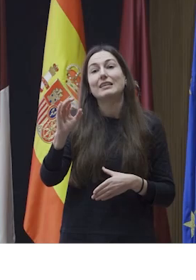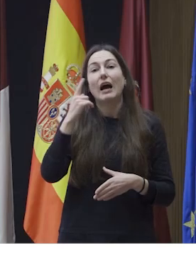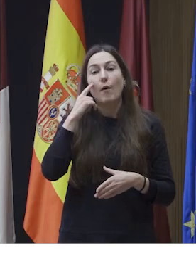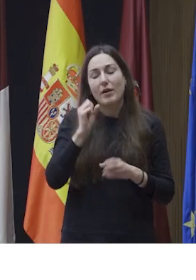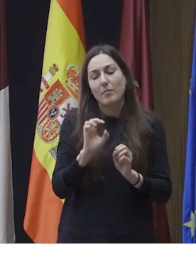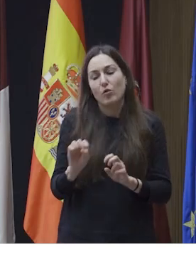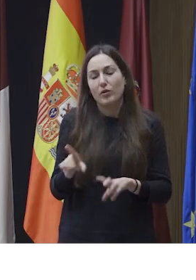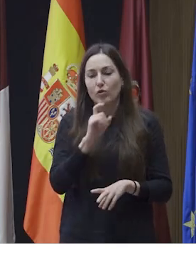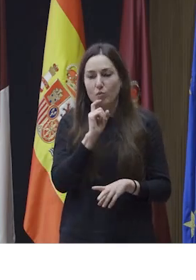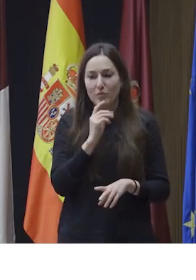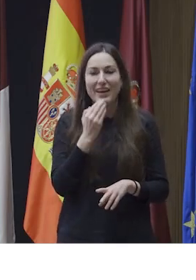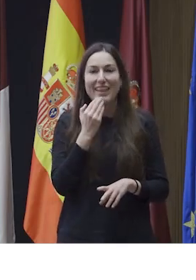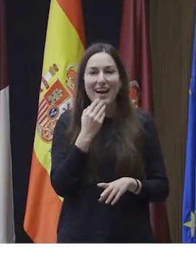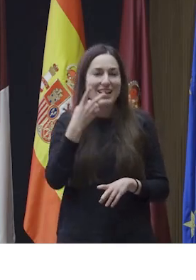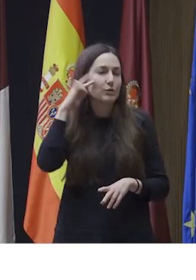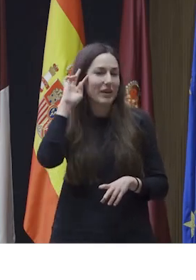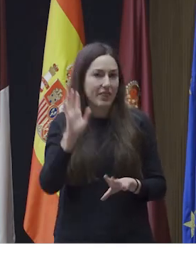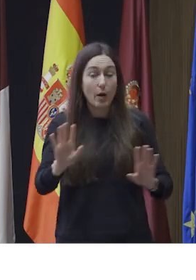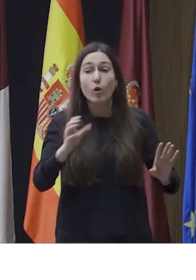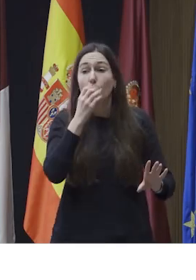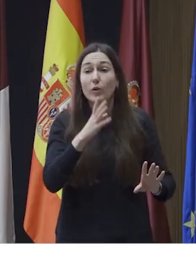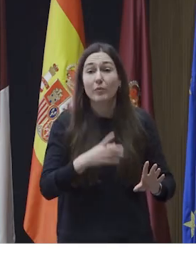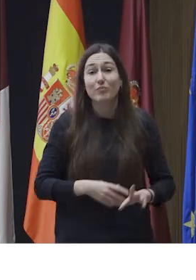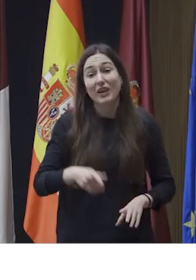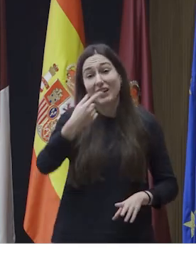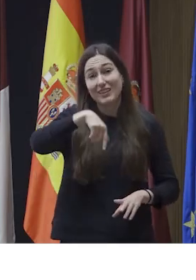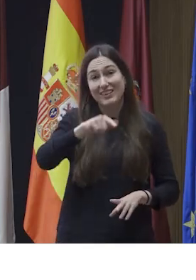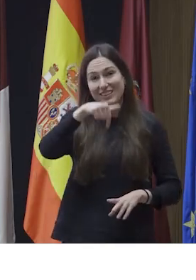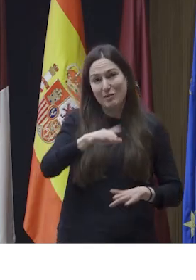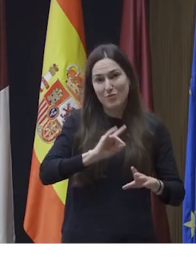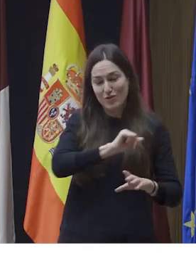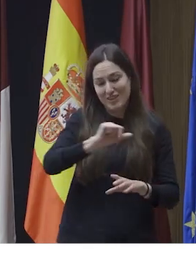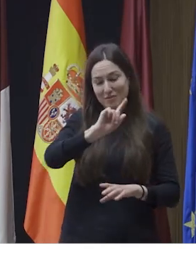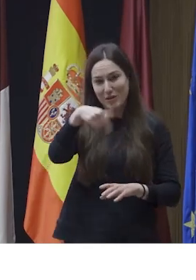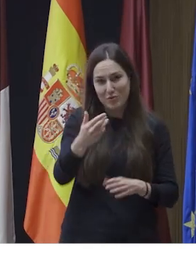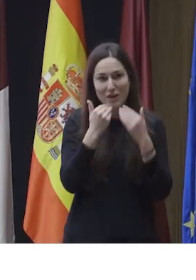Les espero la próxima semana. Muchísimas gracias por acompañarnos.